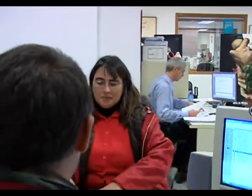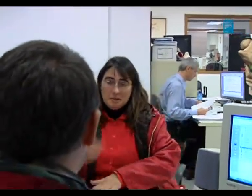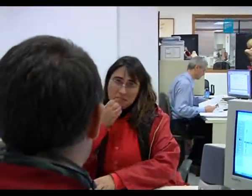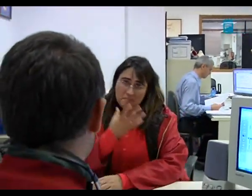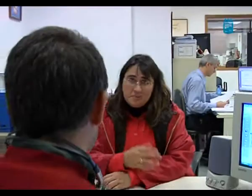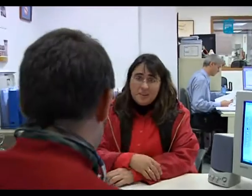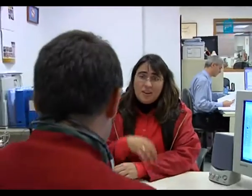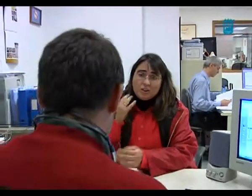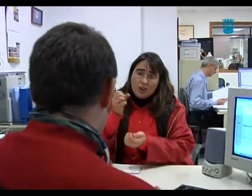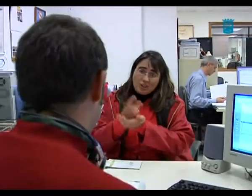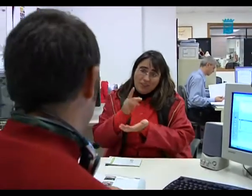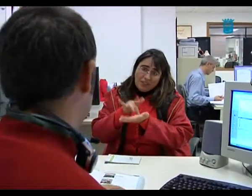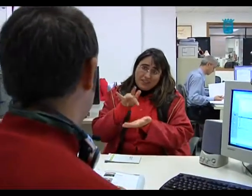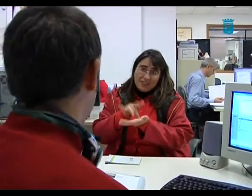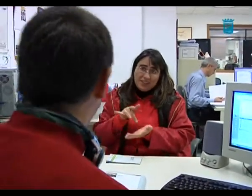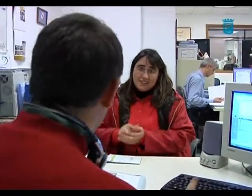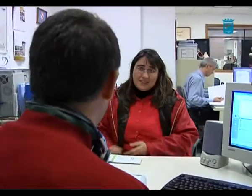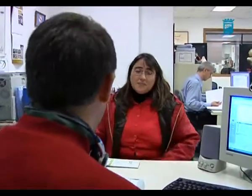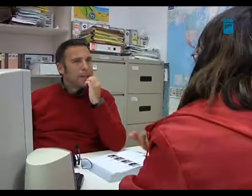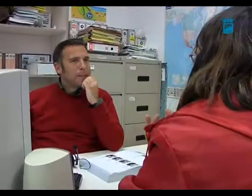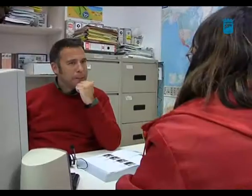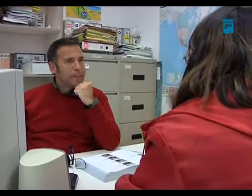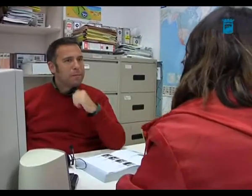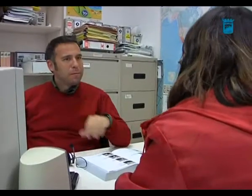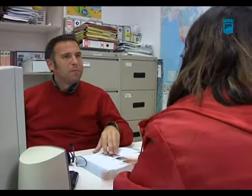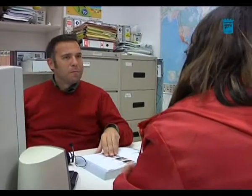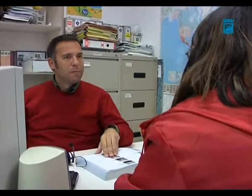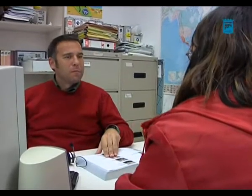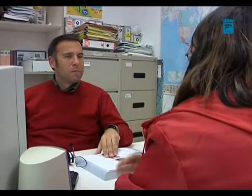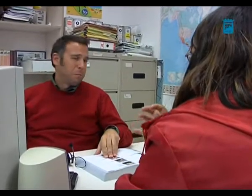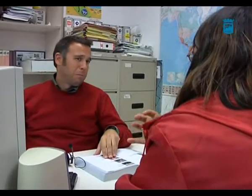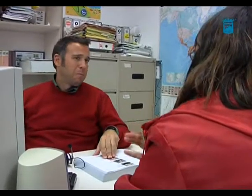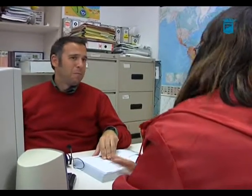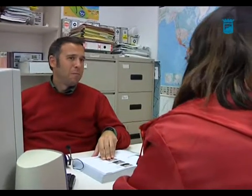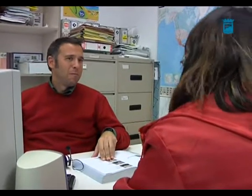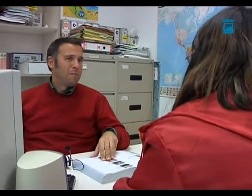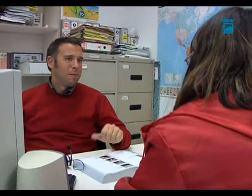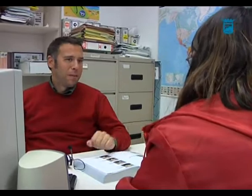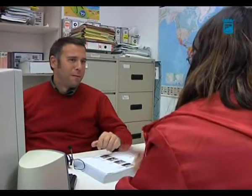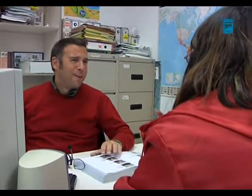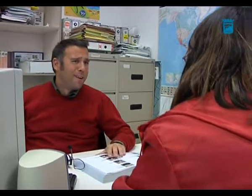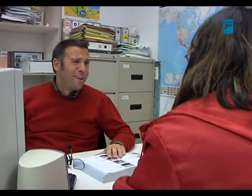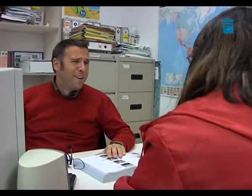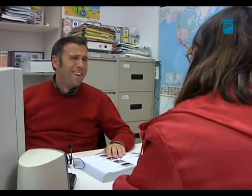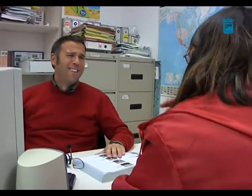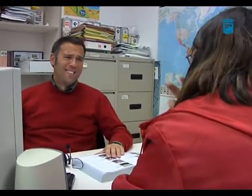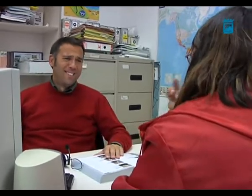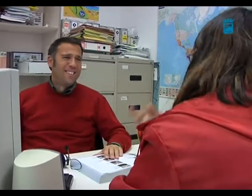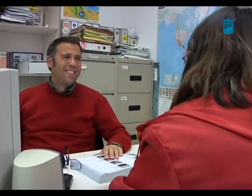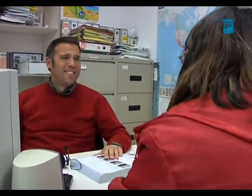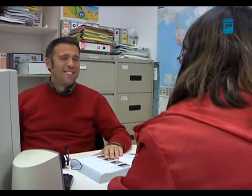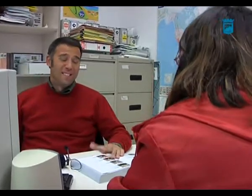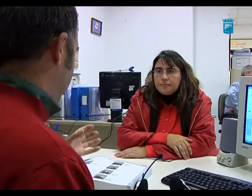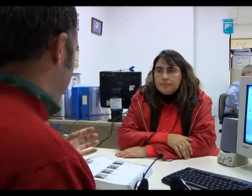sorda tiene el derecho y lo tiene que tener. Una persona sorda quiere hacer una gestión o disfrutar de un de una actividad cultural. Tiene el derecho y no tiene que